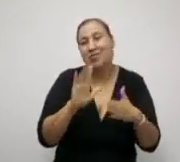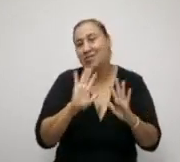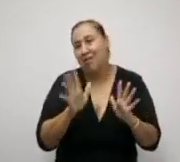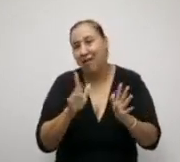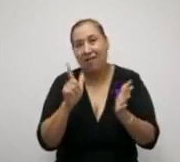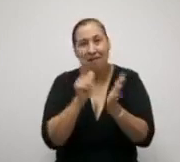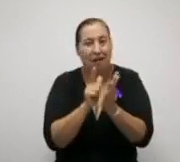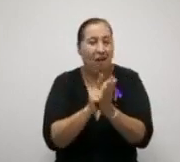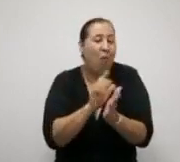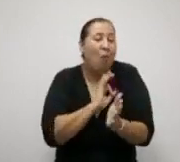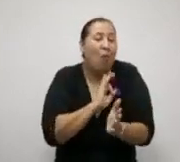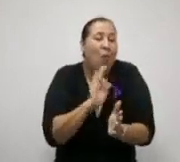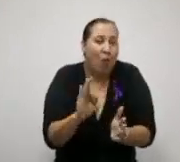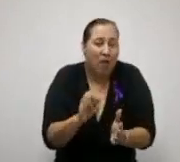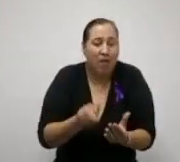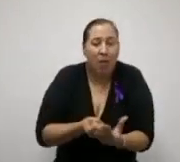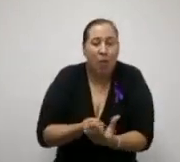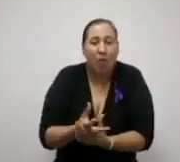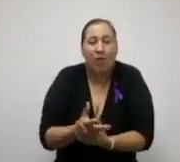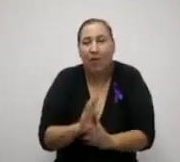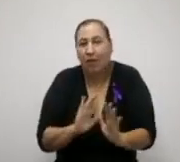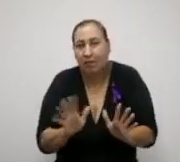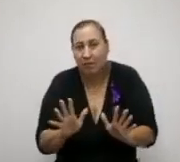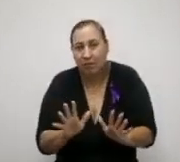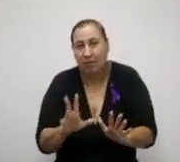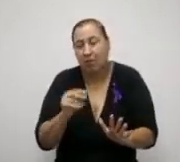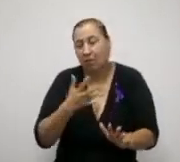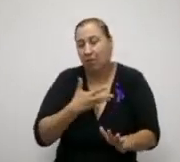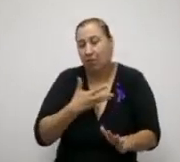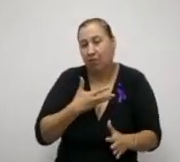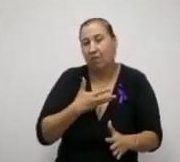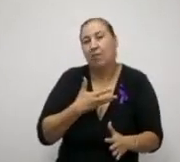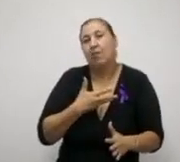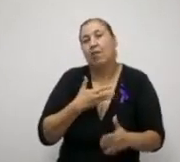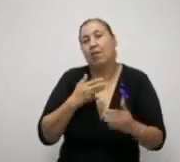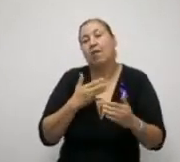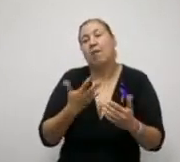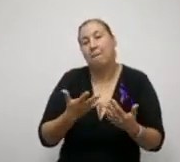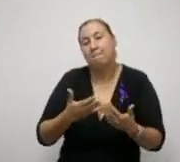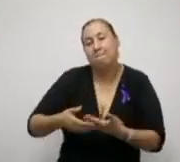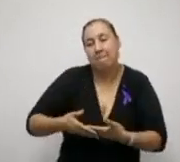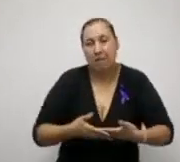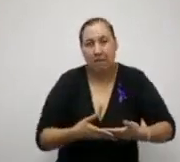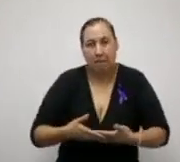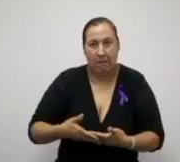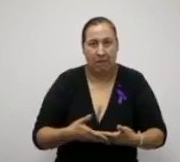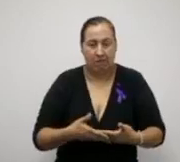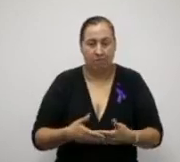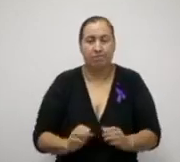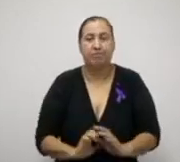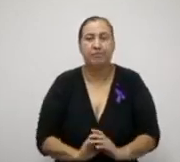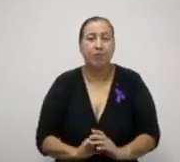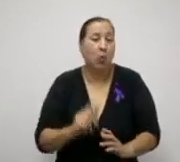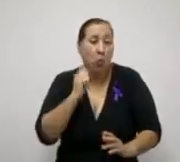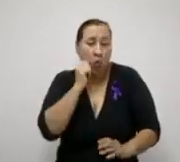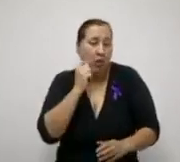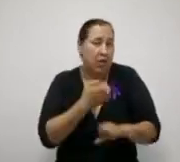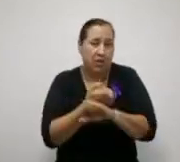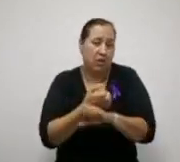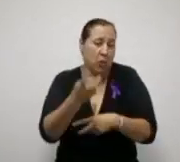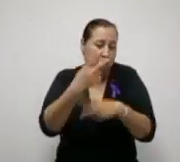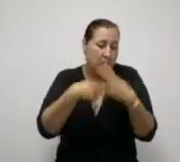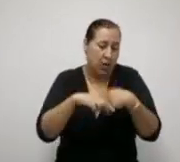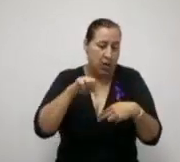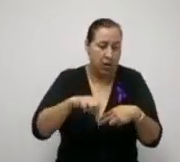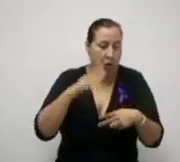módulos de servicio de aborto seguro, independientemente de su estado de residencia. El Centro Nacional de Equidad de Género y